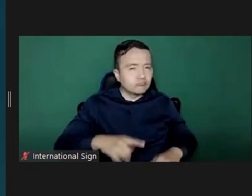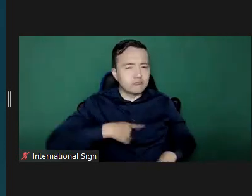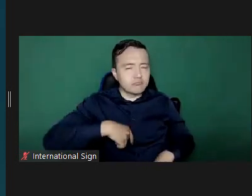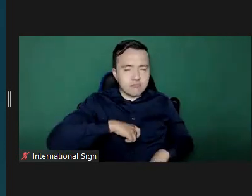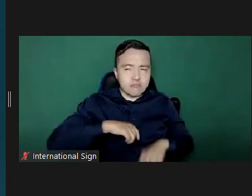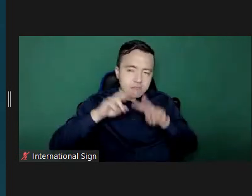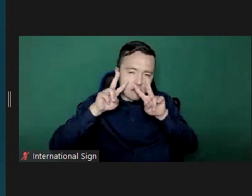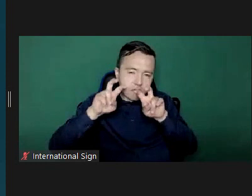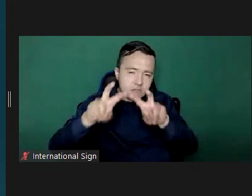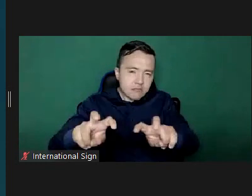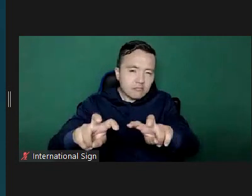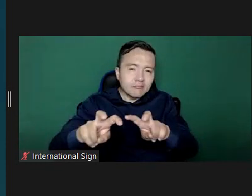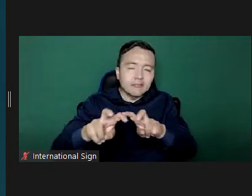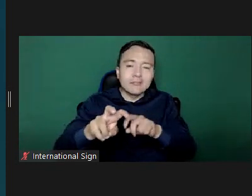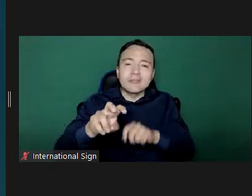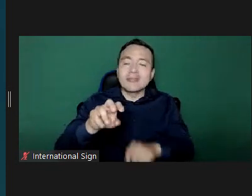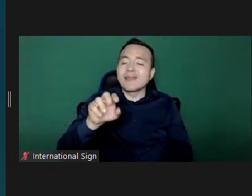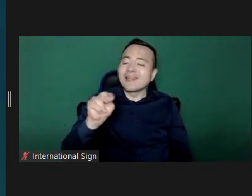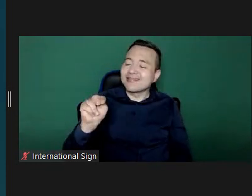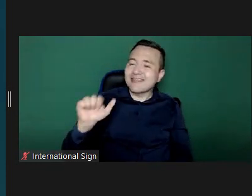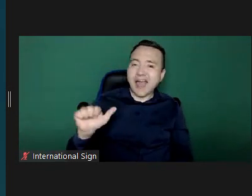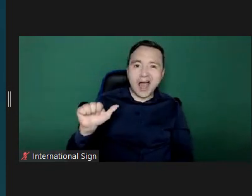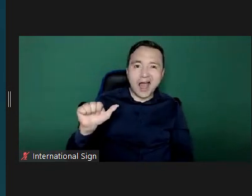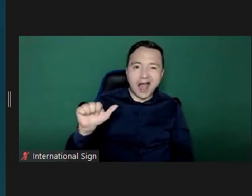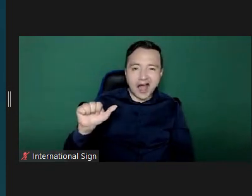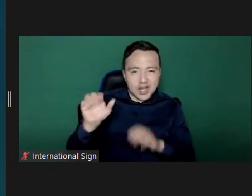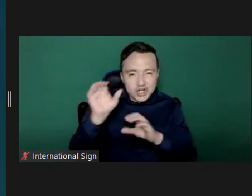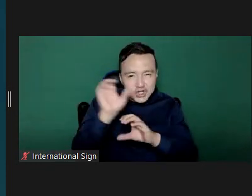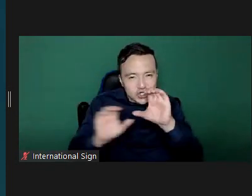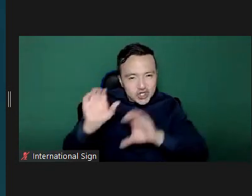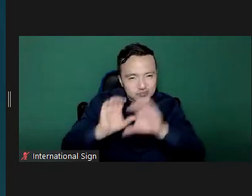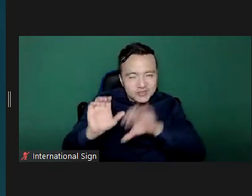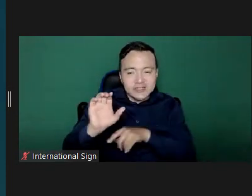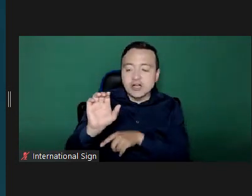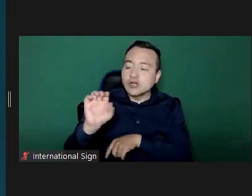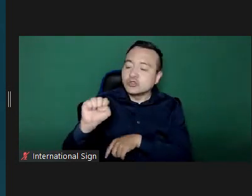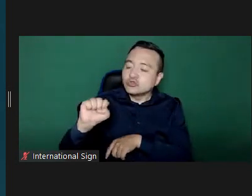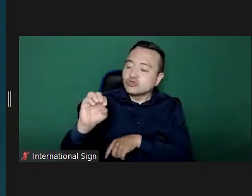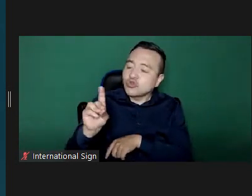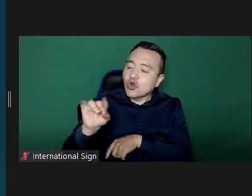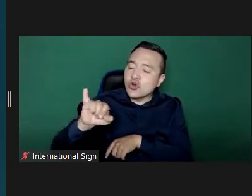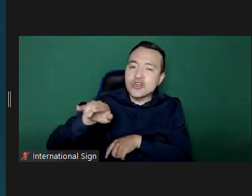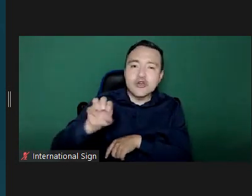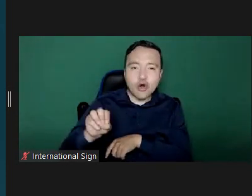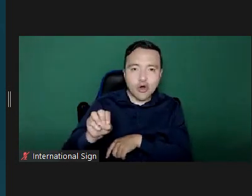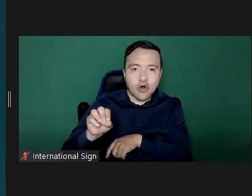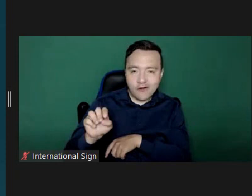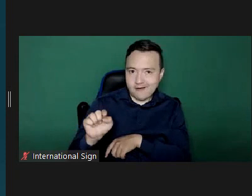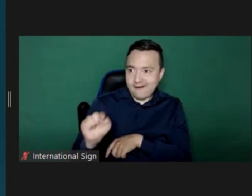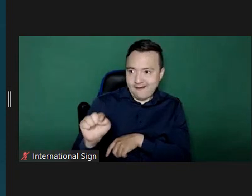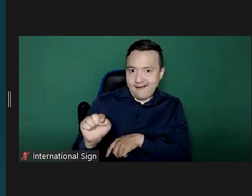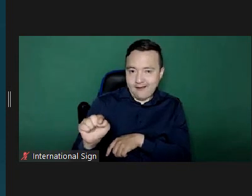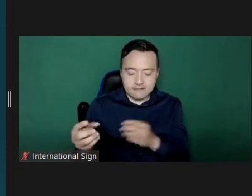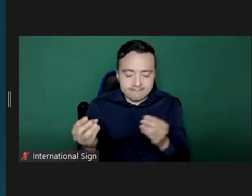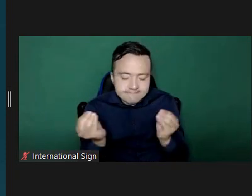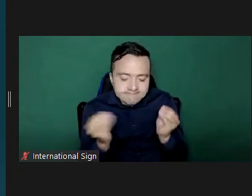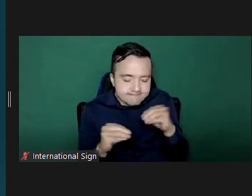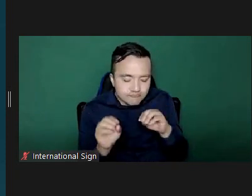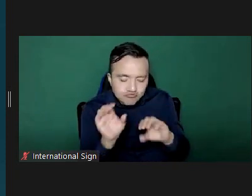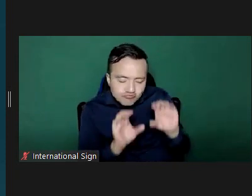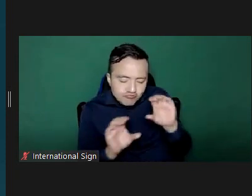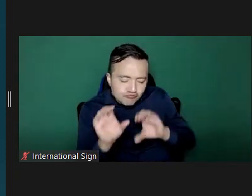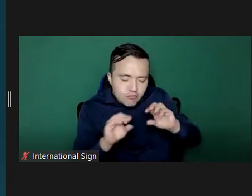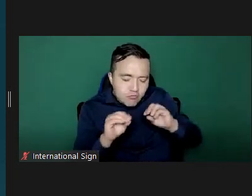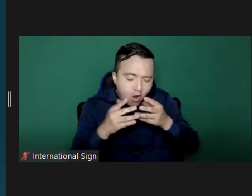el mercadeo de alimentos a los niños. Tenemos un fondo de investigación sobre el